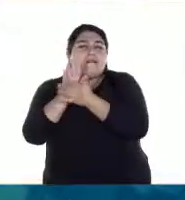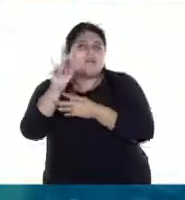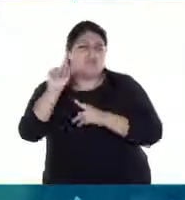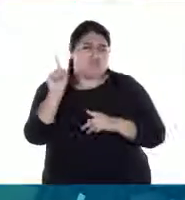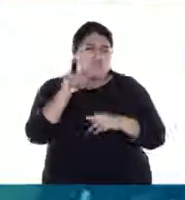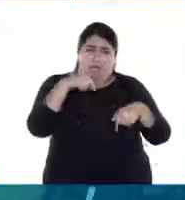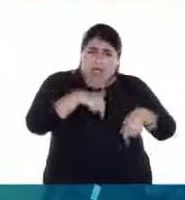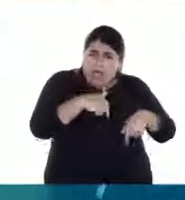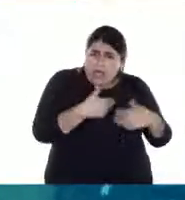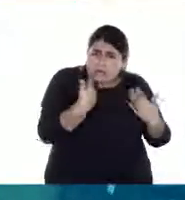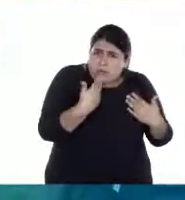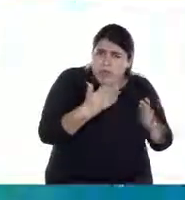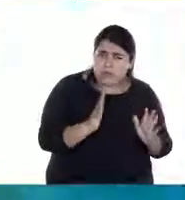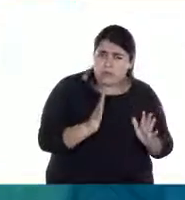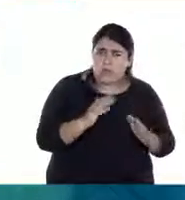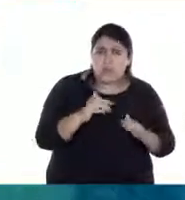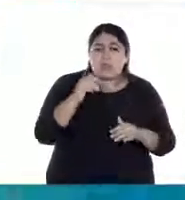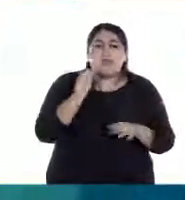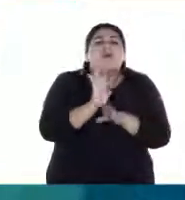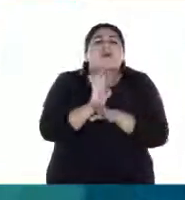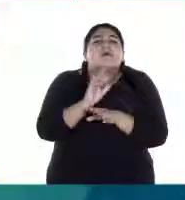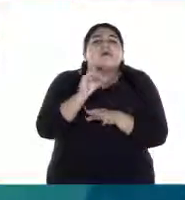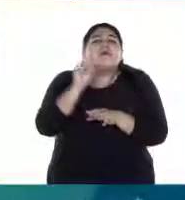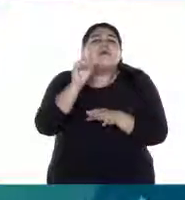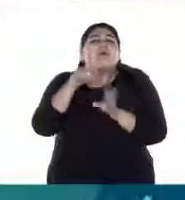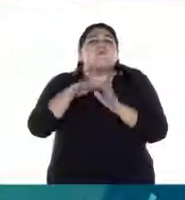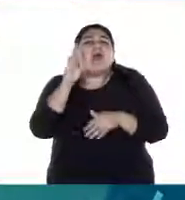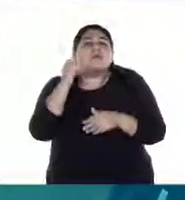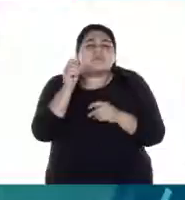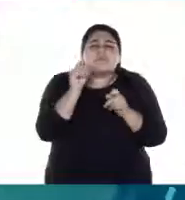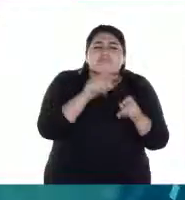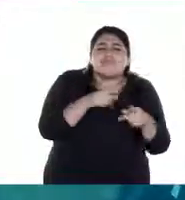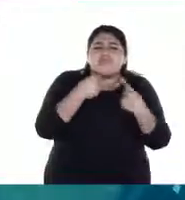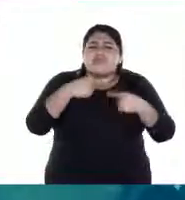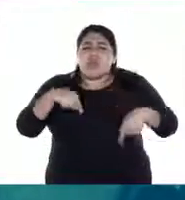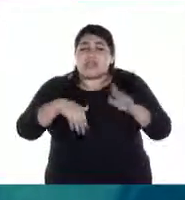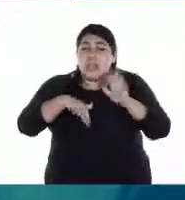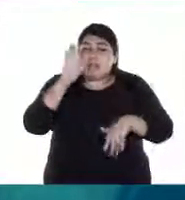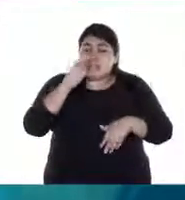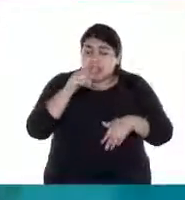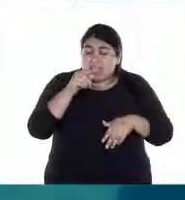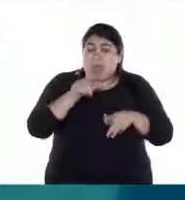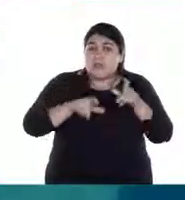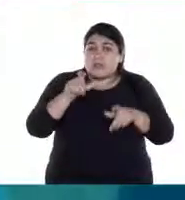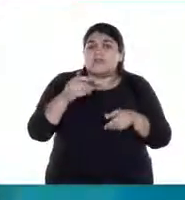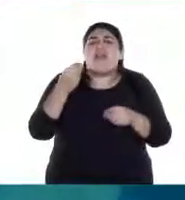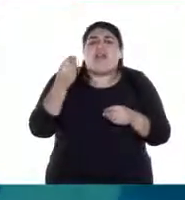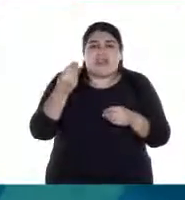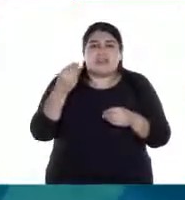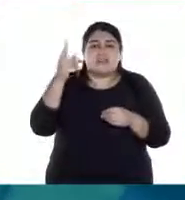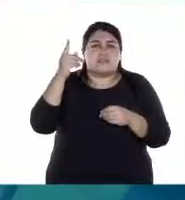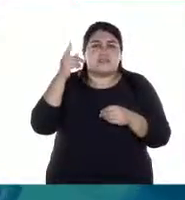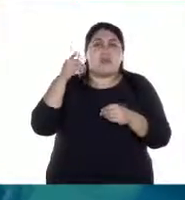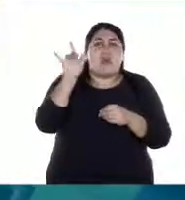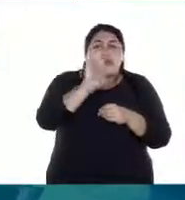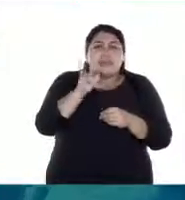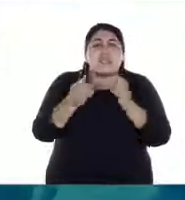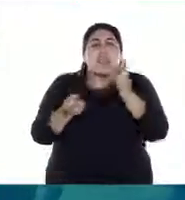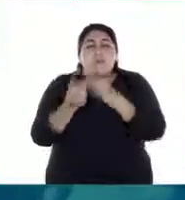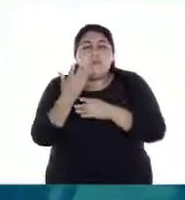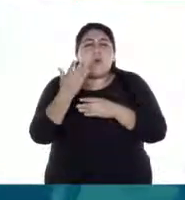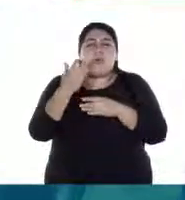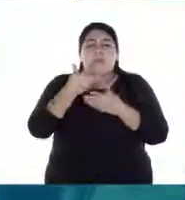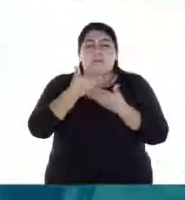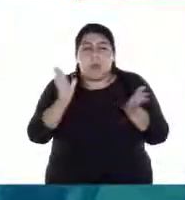amasando fortunas, apropiándose de conocimientos científicos que la mayoría de las veces se desarrollan en universidades públicas y con